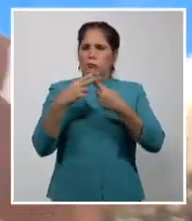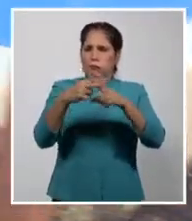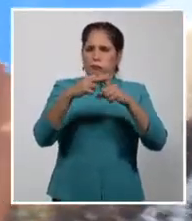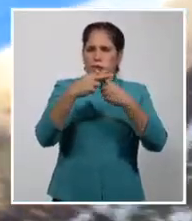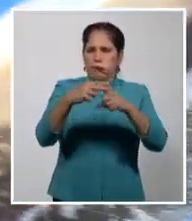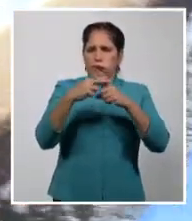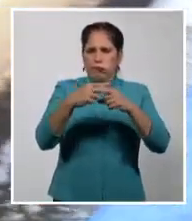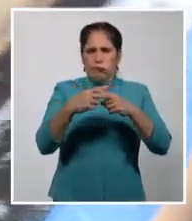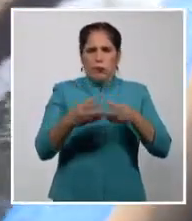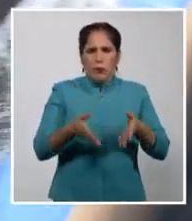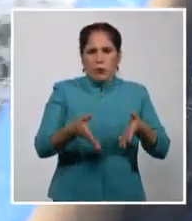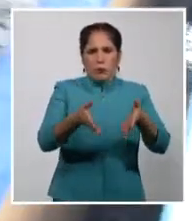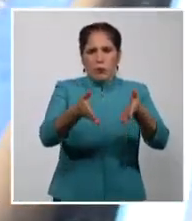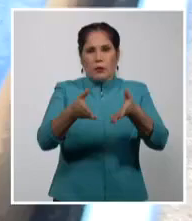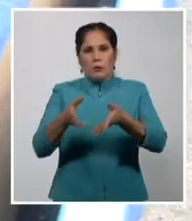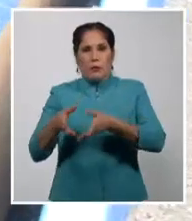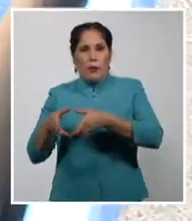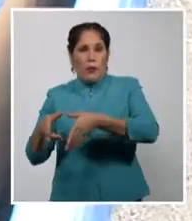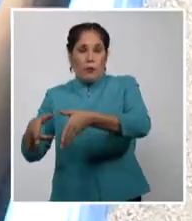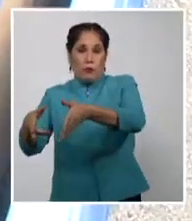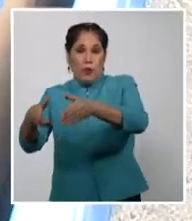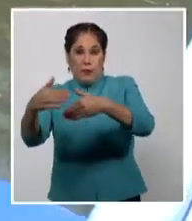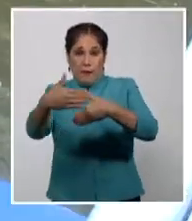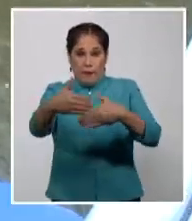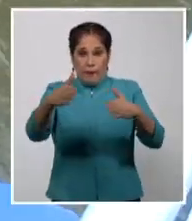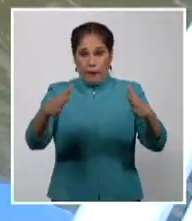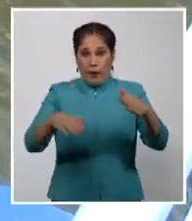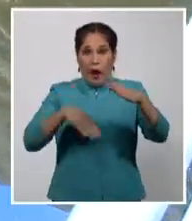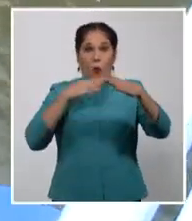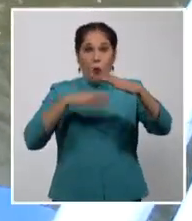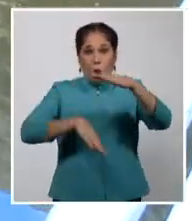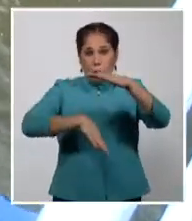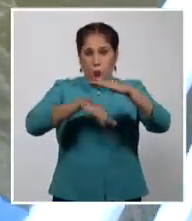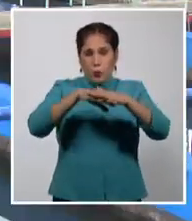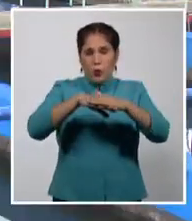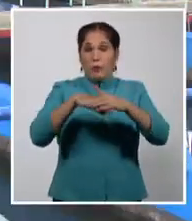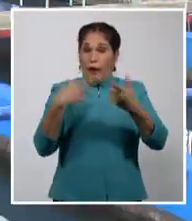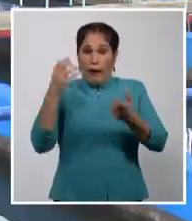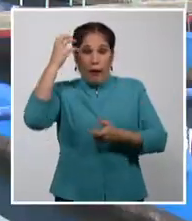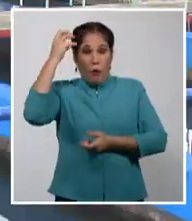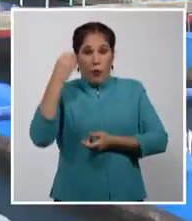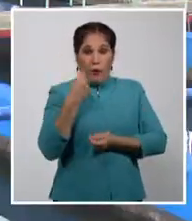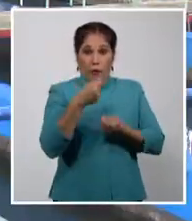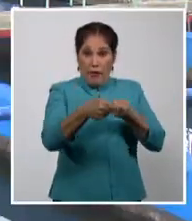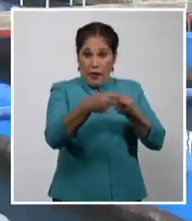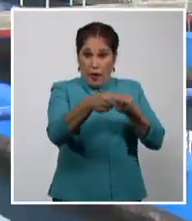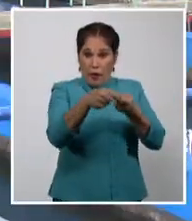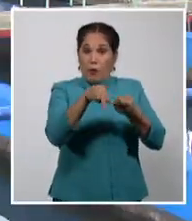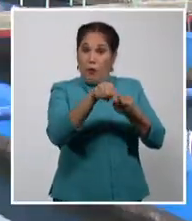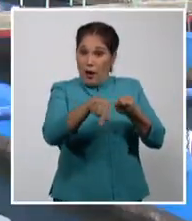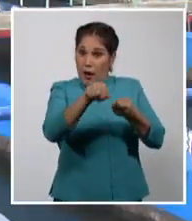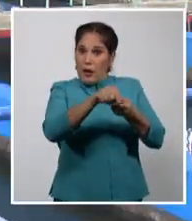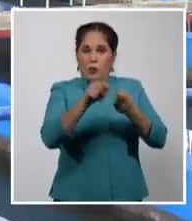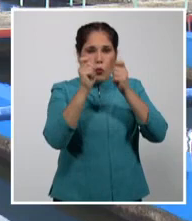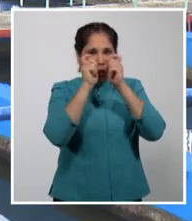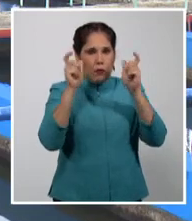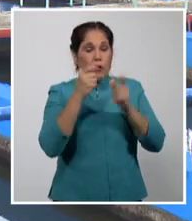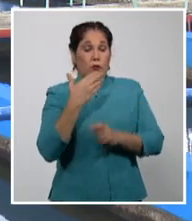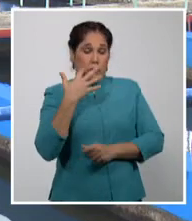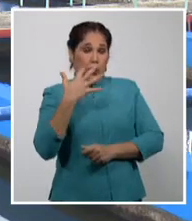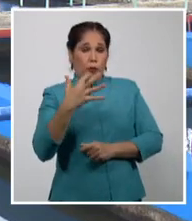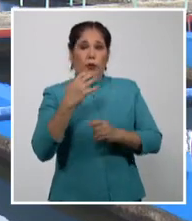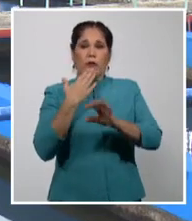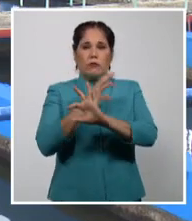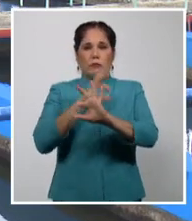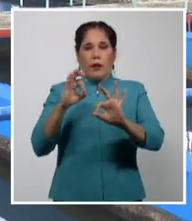letra para poder lograr que la inversión que se estaba haciendo tuviera un impacto en la calidad